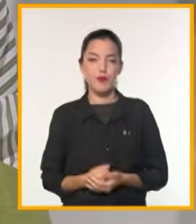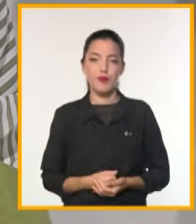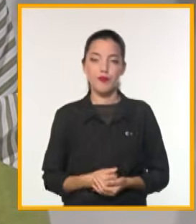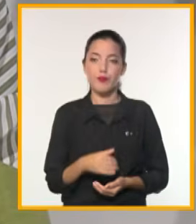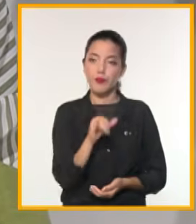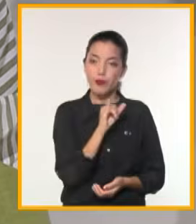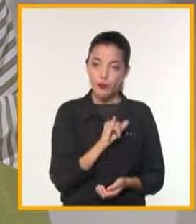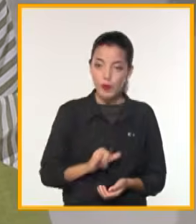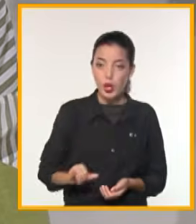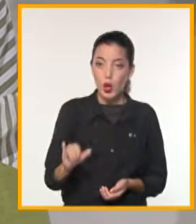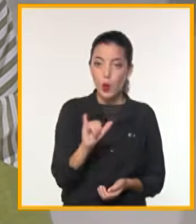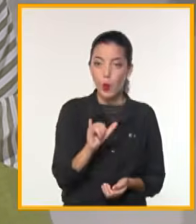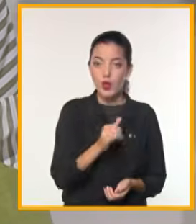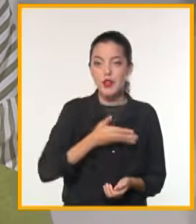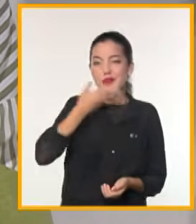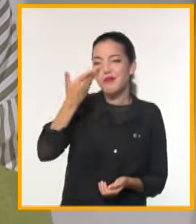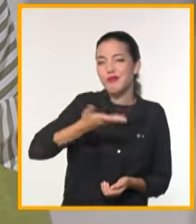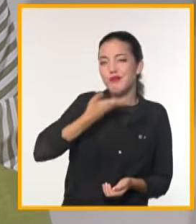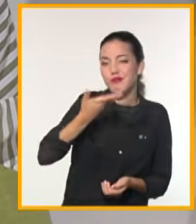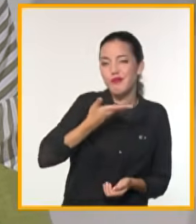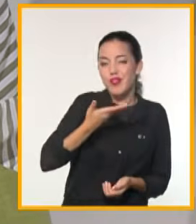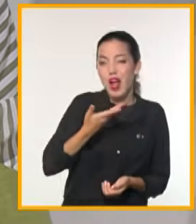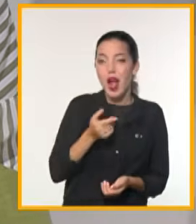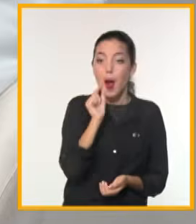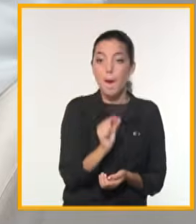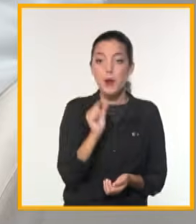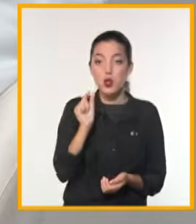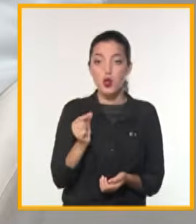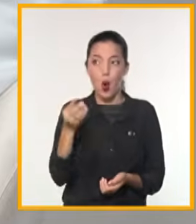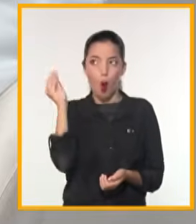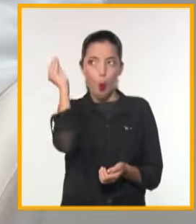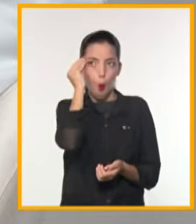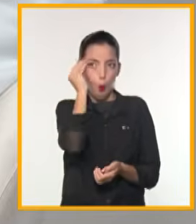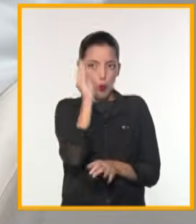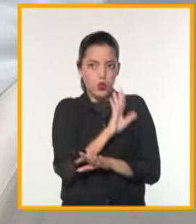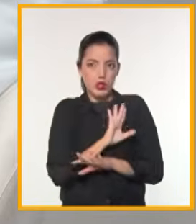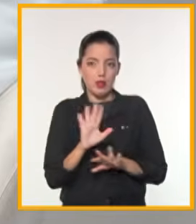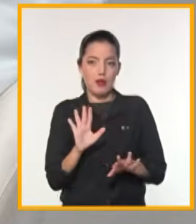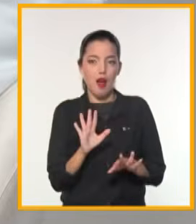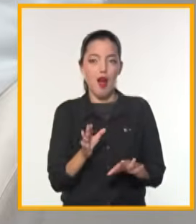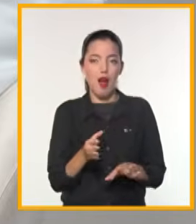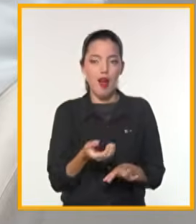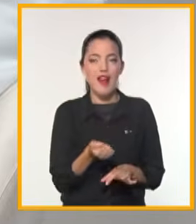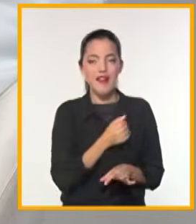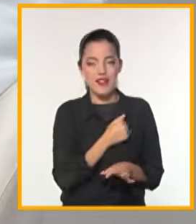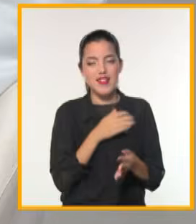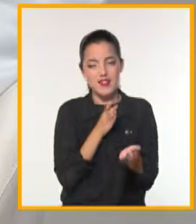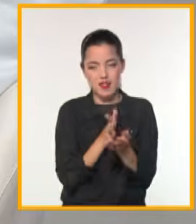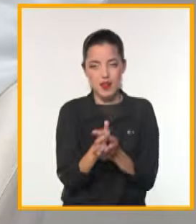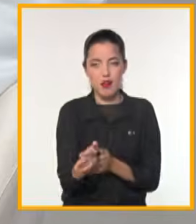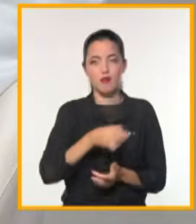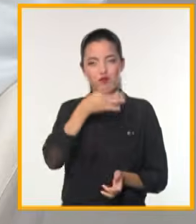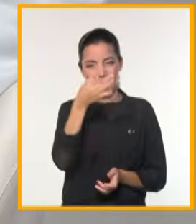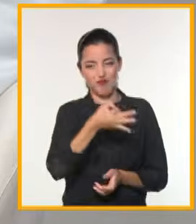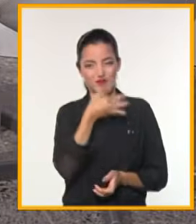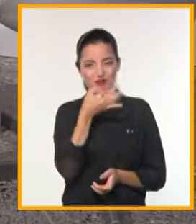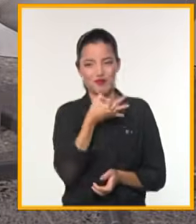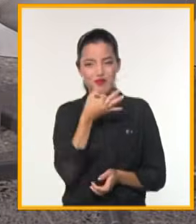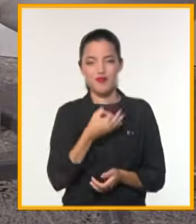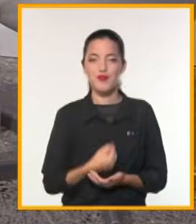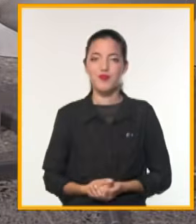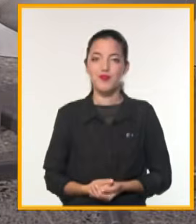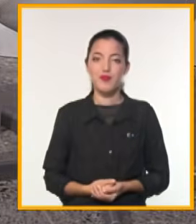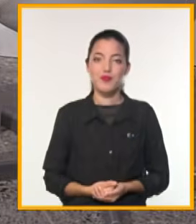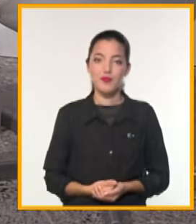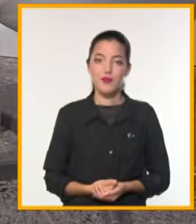creo que nadie que te conozca no quiere hablar de ti, y son mucha gente, eran muchas las entrevistas. Todas decían